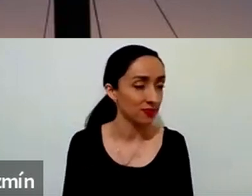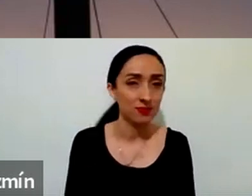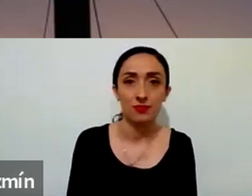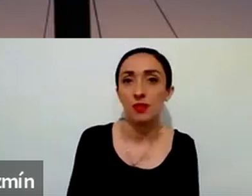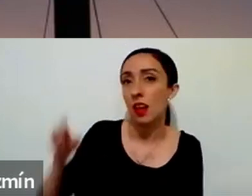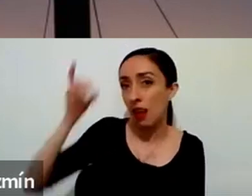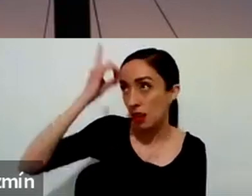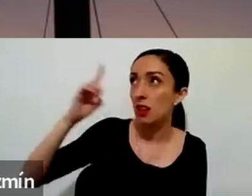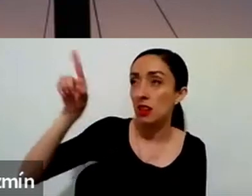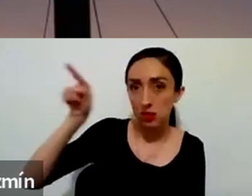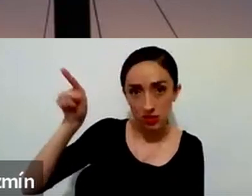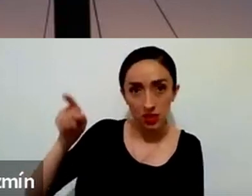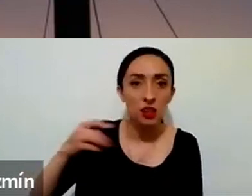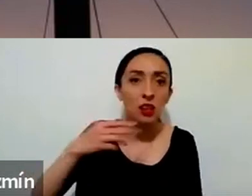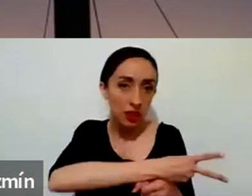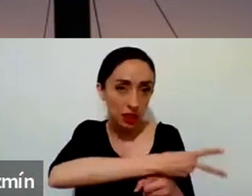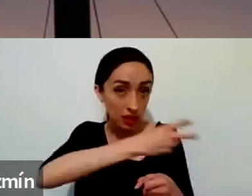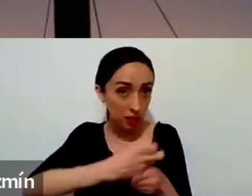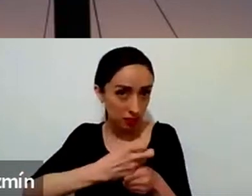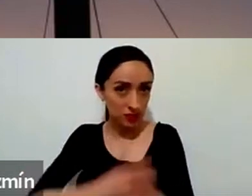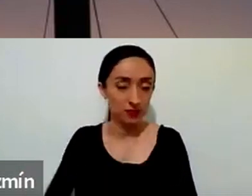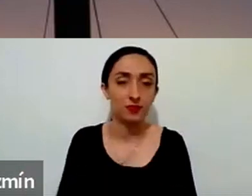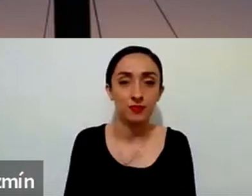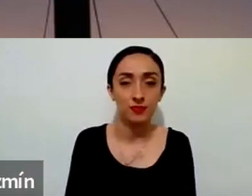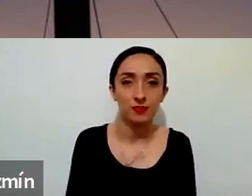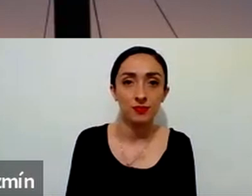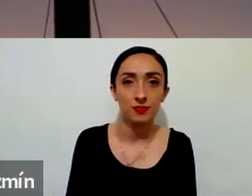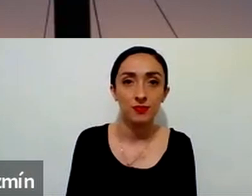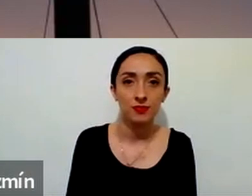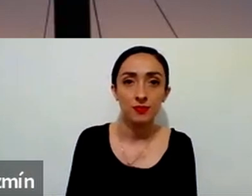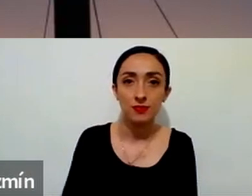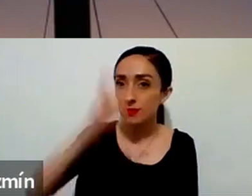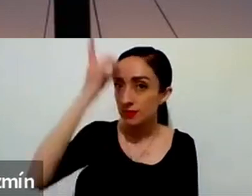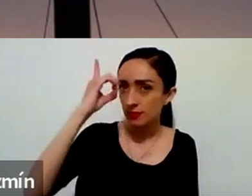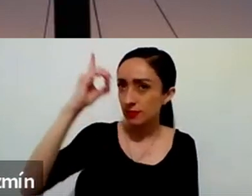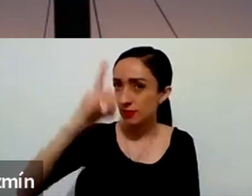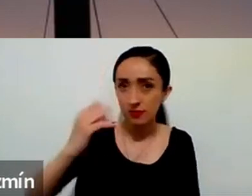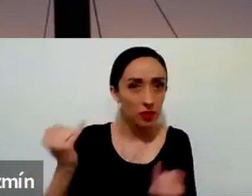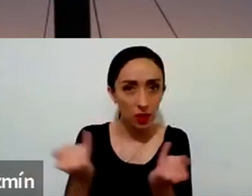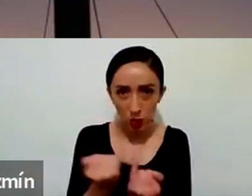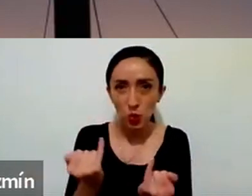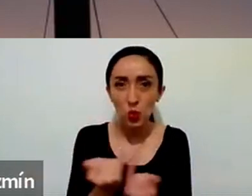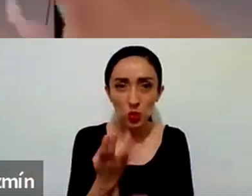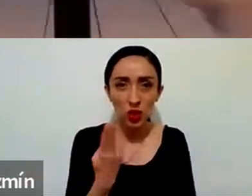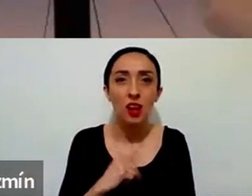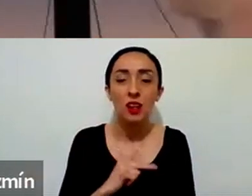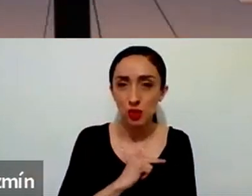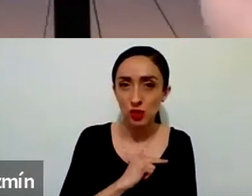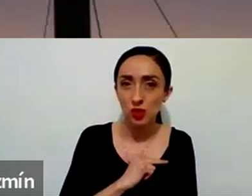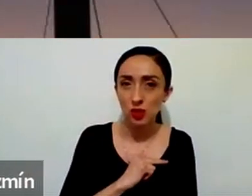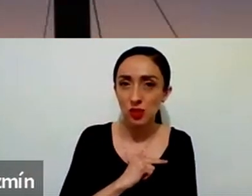en presencia de Dios. Dios nos invita a desprendernos, a quitarnos nuestras sandalias,